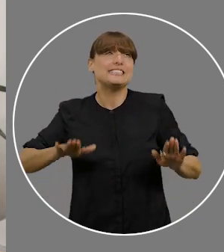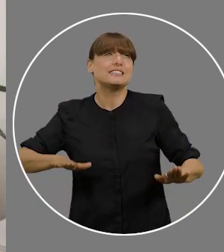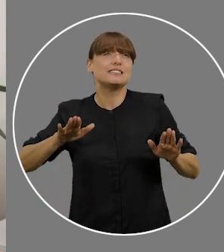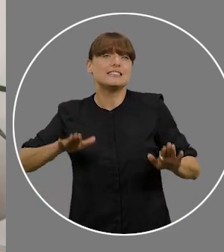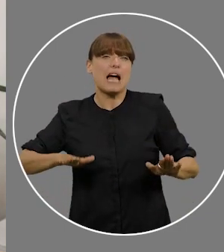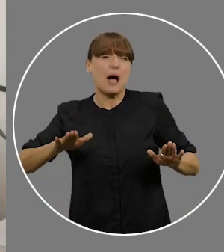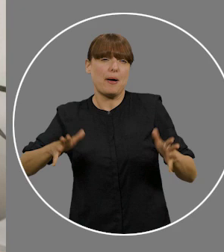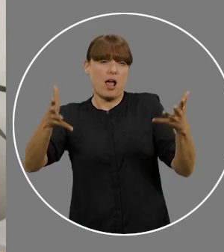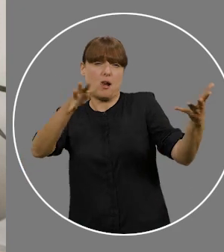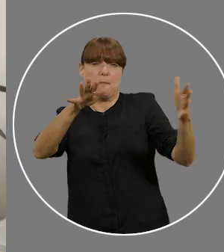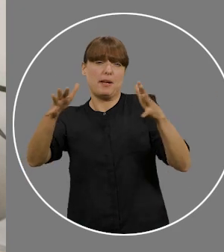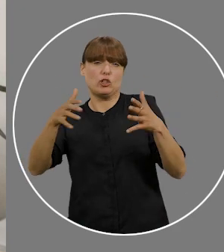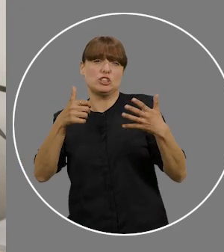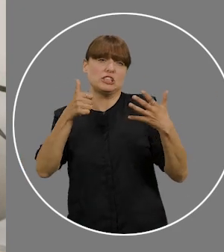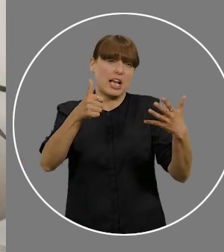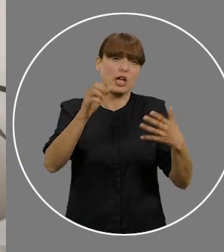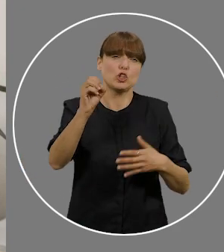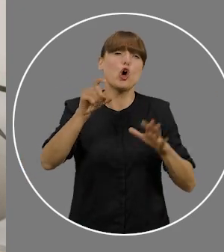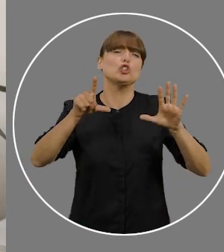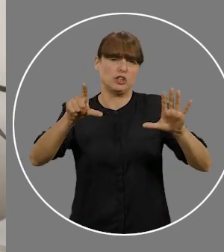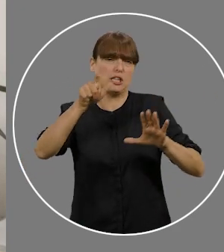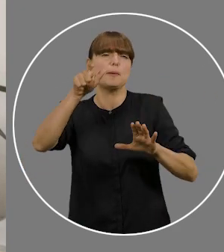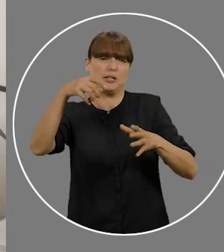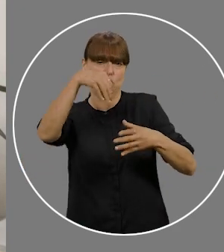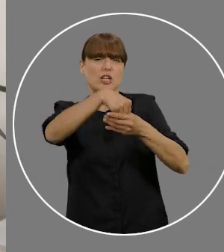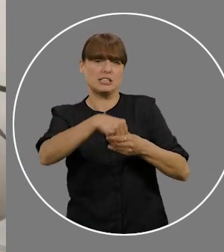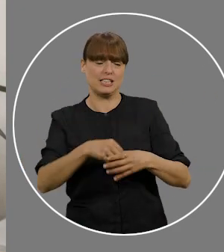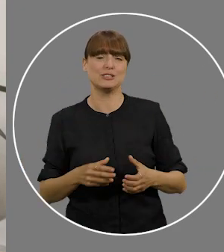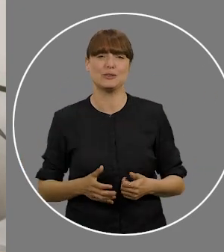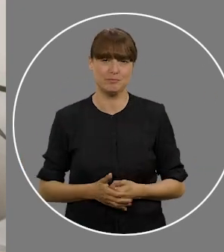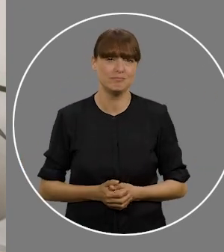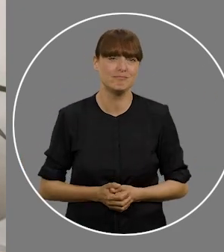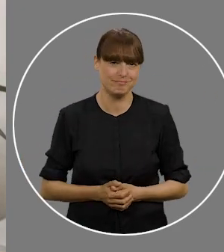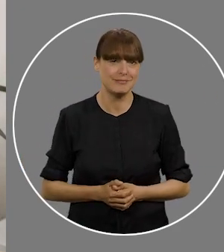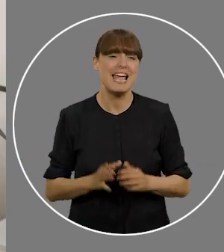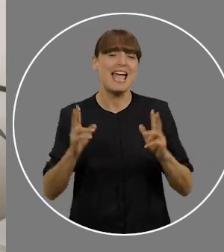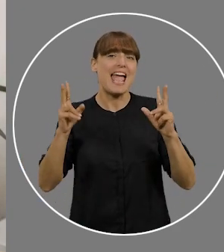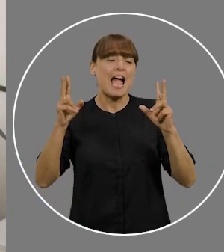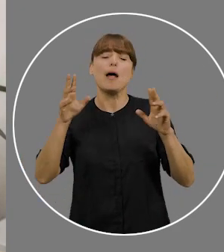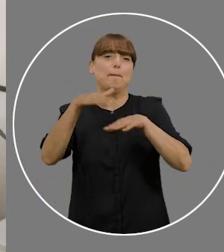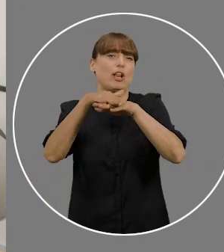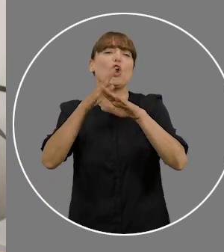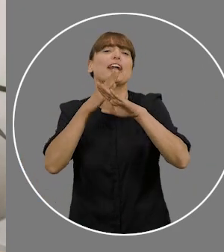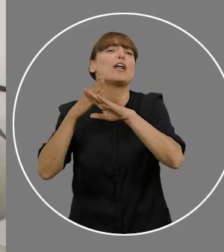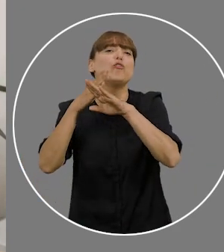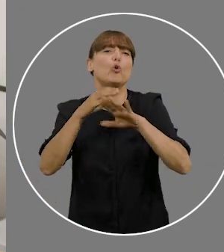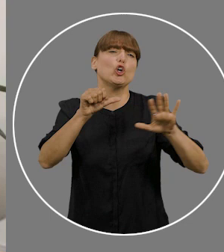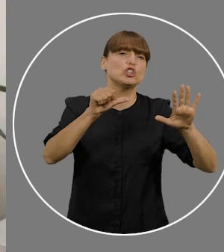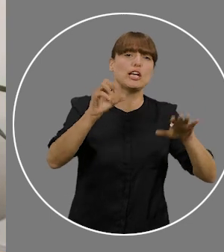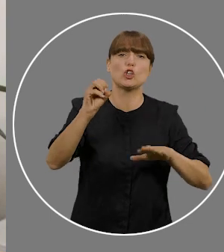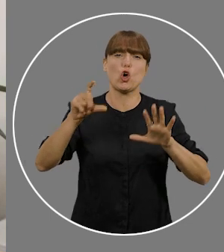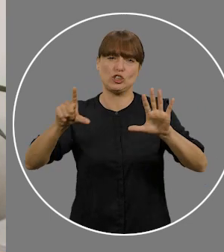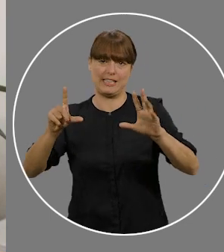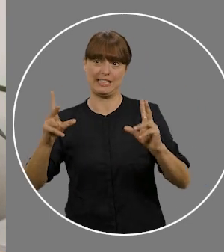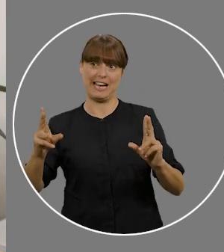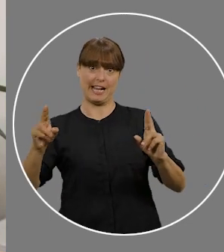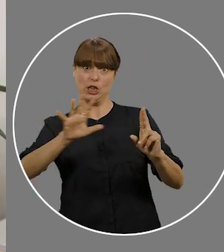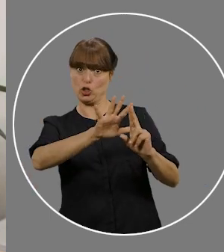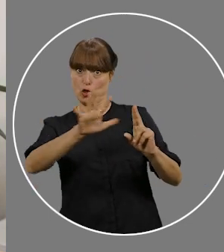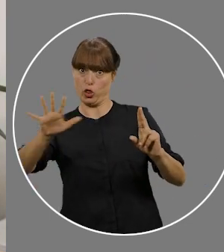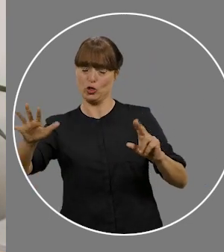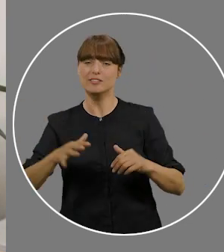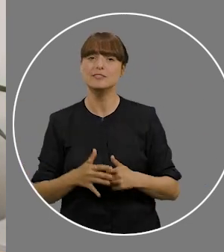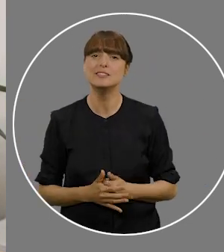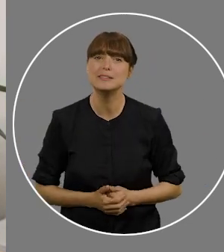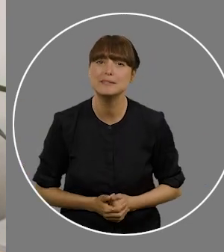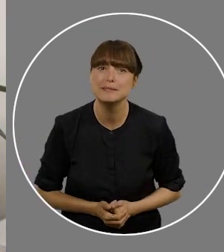por lo menos 6 o 7 o más había. En su trozo en aquel trozo, de camino, sí, digamos. Sí, sí. ¿Y se podía llegar bien a los